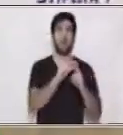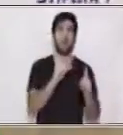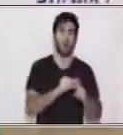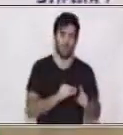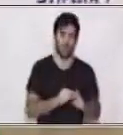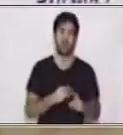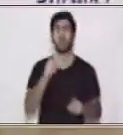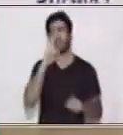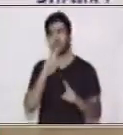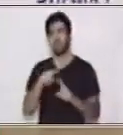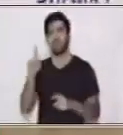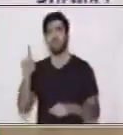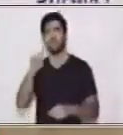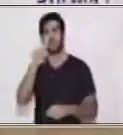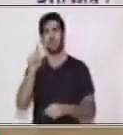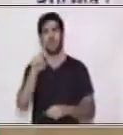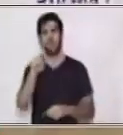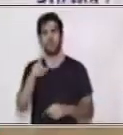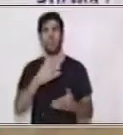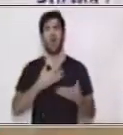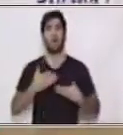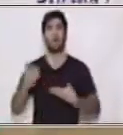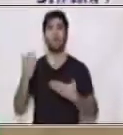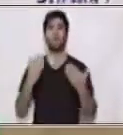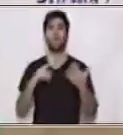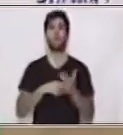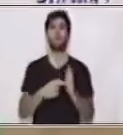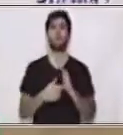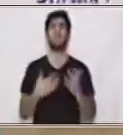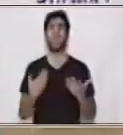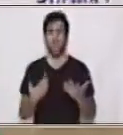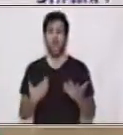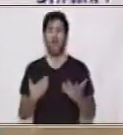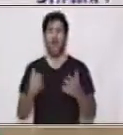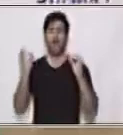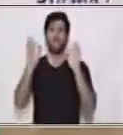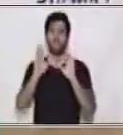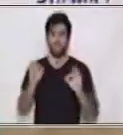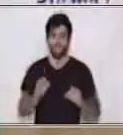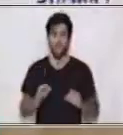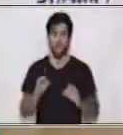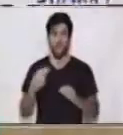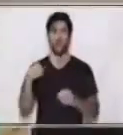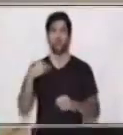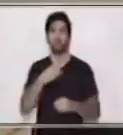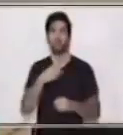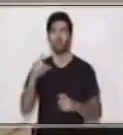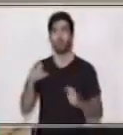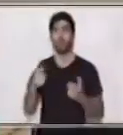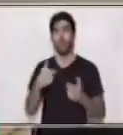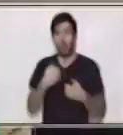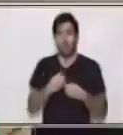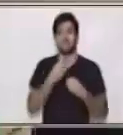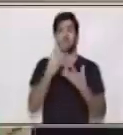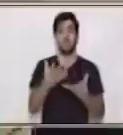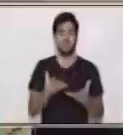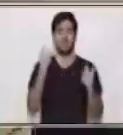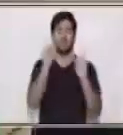que es el género literario, y el poema, que es el texto por medio del cual se expresa ese género